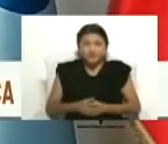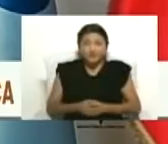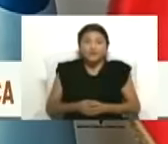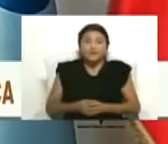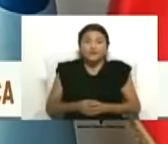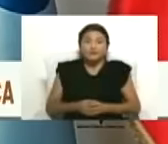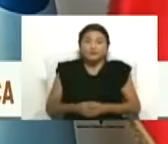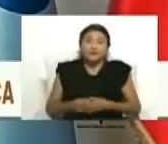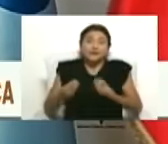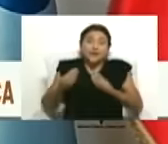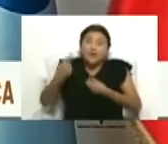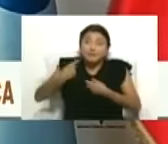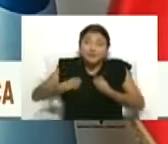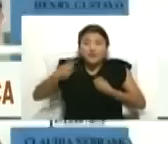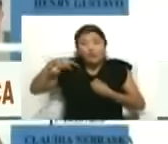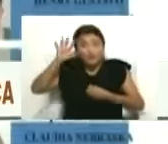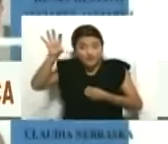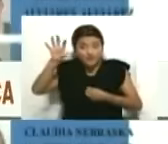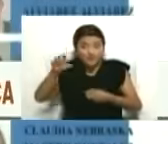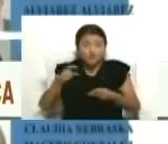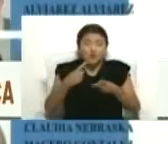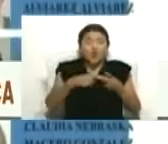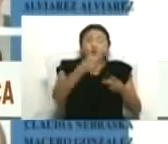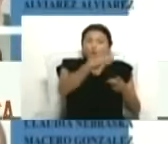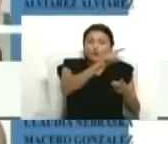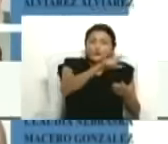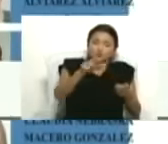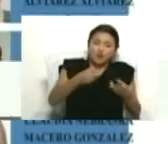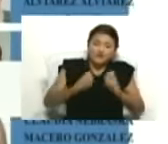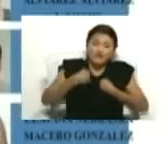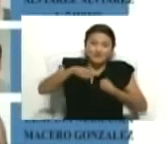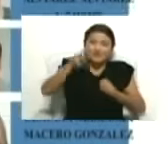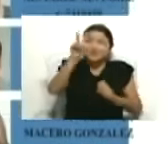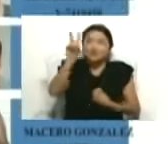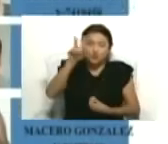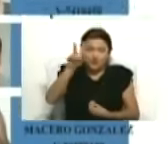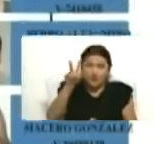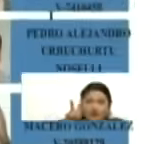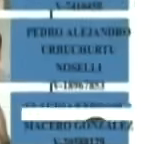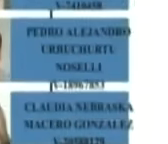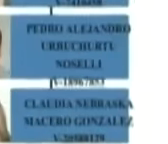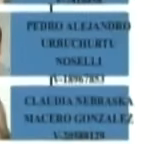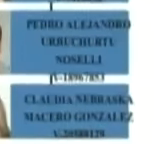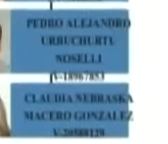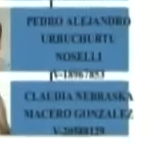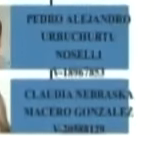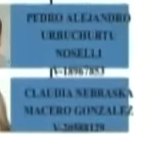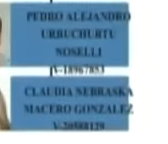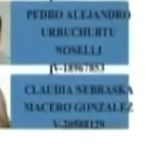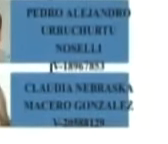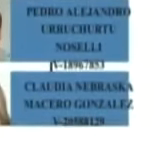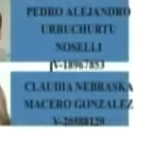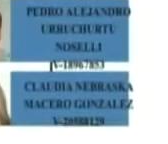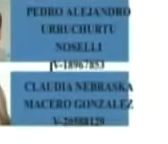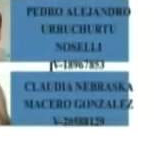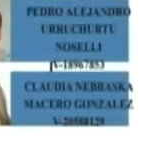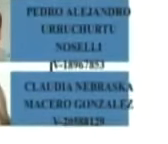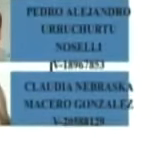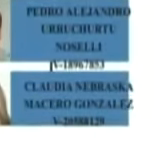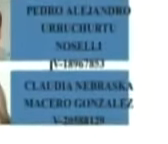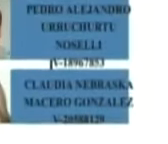país, algunos de ellos ya a las órdenes de la justicia: Roberto